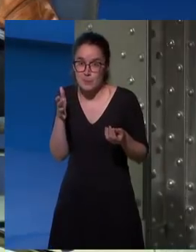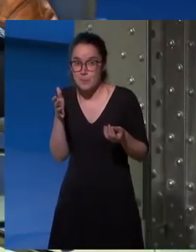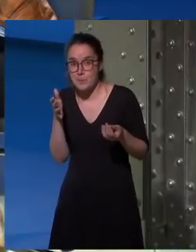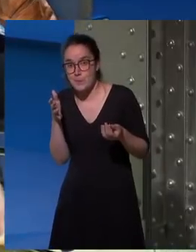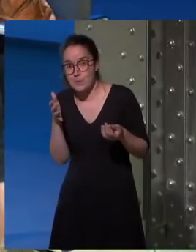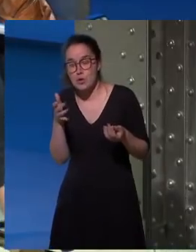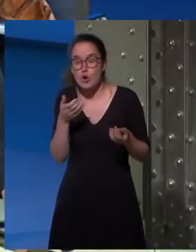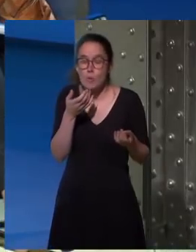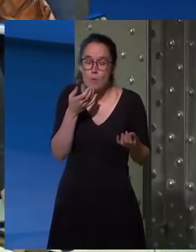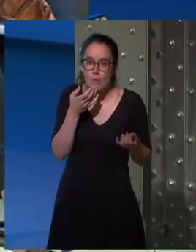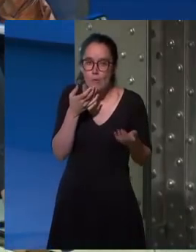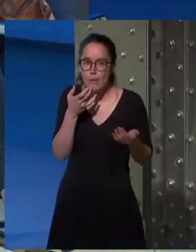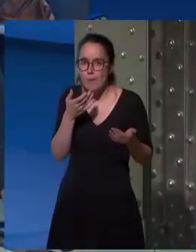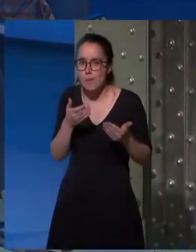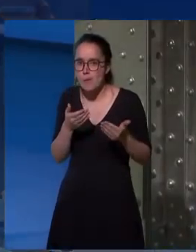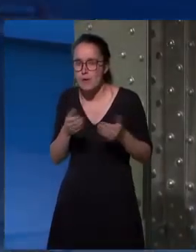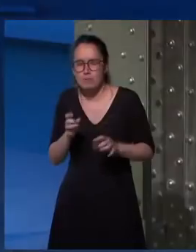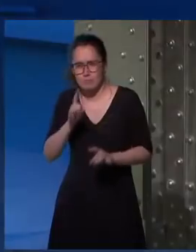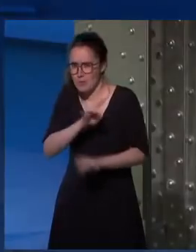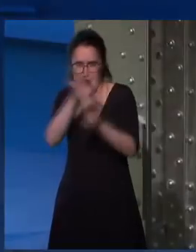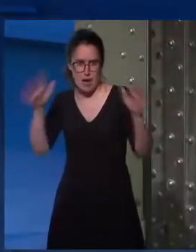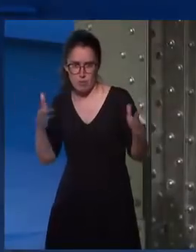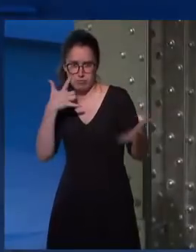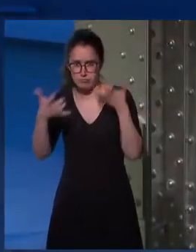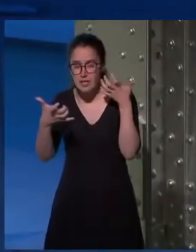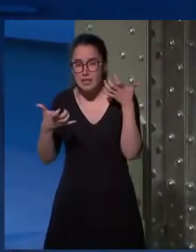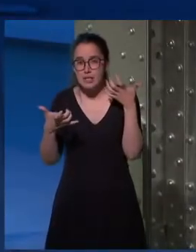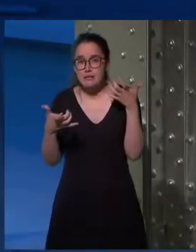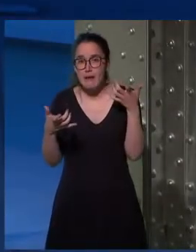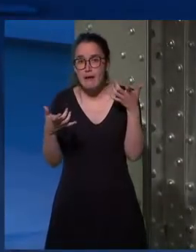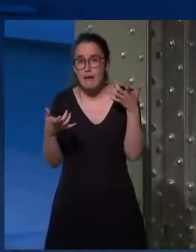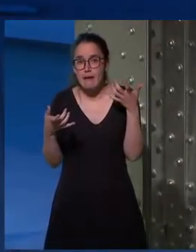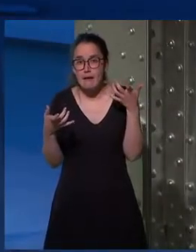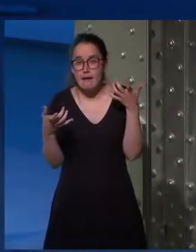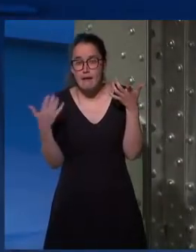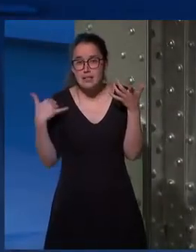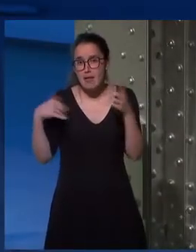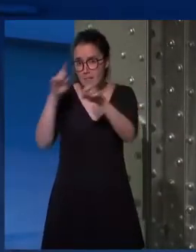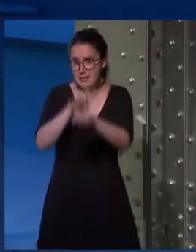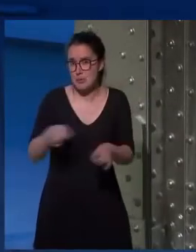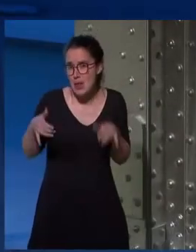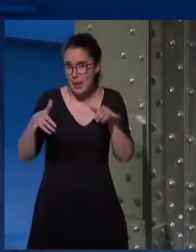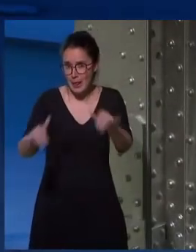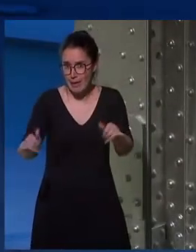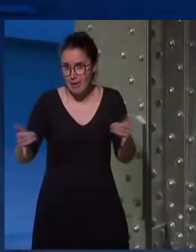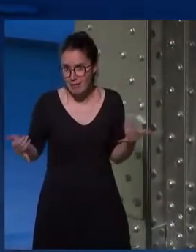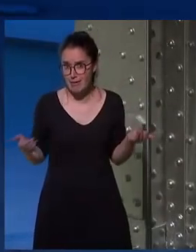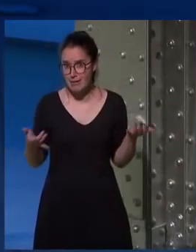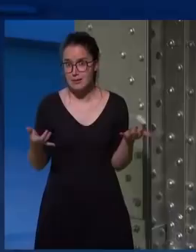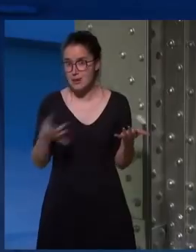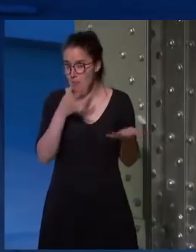digamos, o sea, con una clara voluntad y muy evidente, ¿no? O sea, que ya no hay ni siquiera un disimulo.